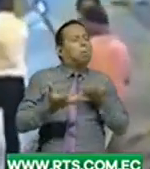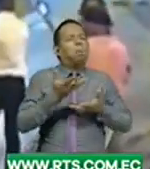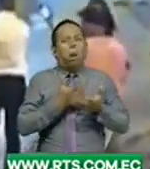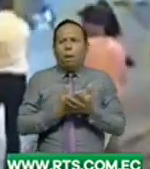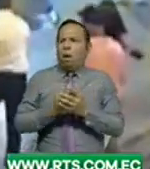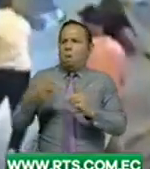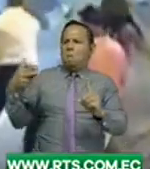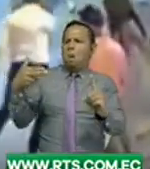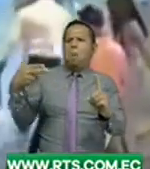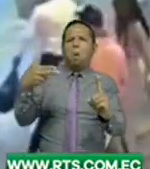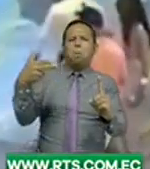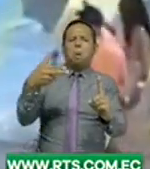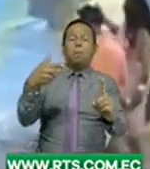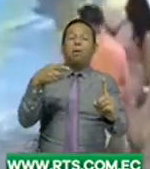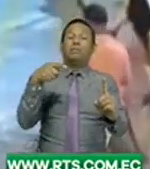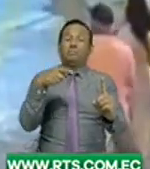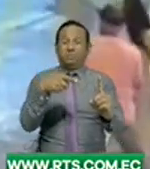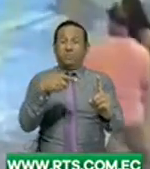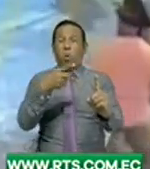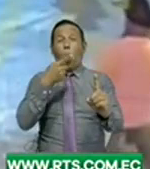2023.